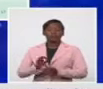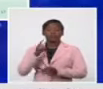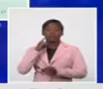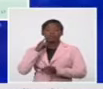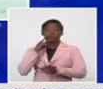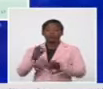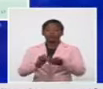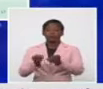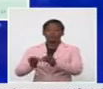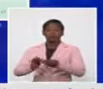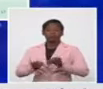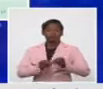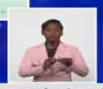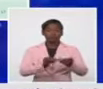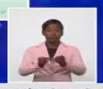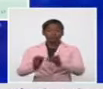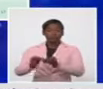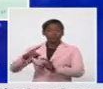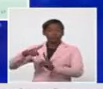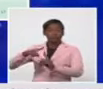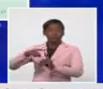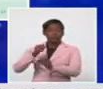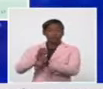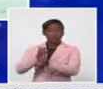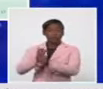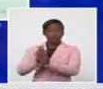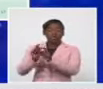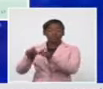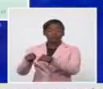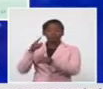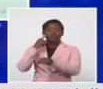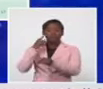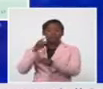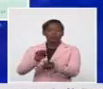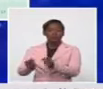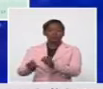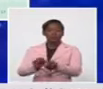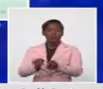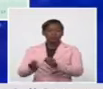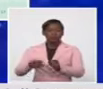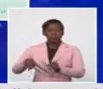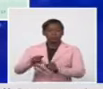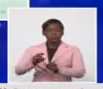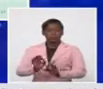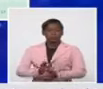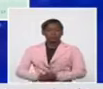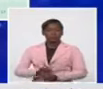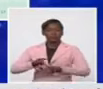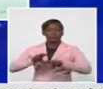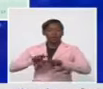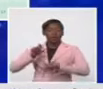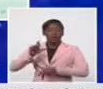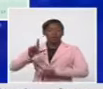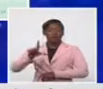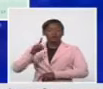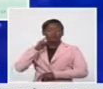institucional le está influyendo en estos indicadores. El municipio de Holguín con el mayor número,